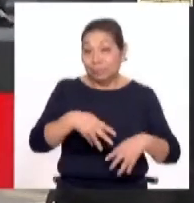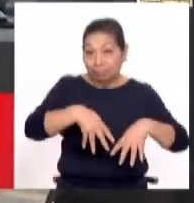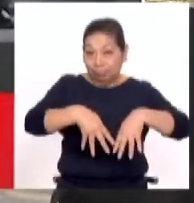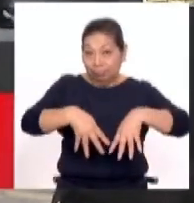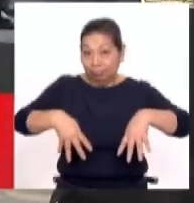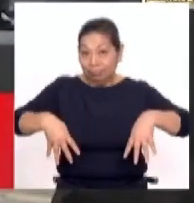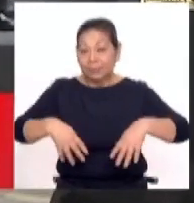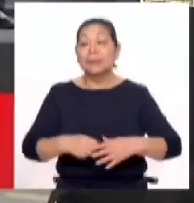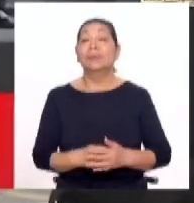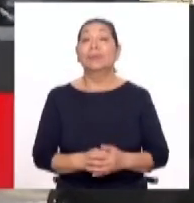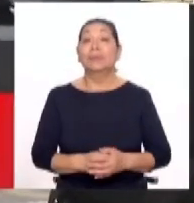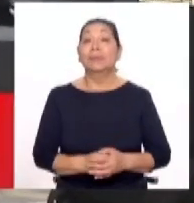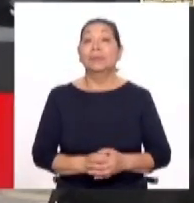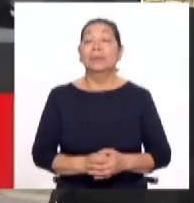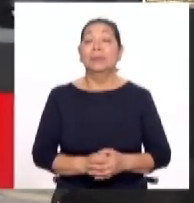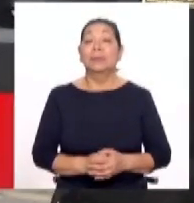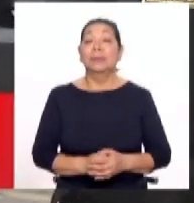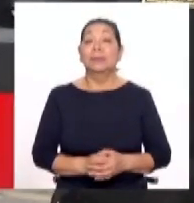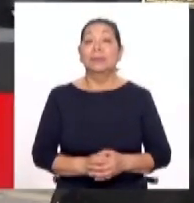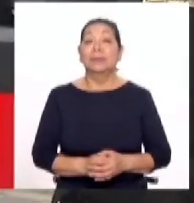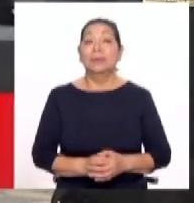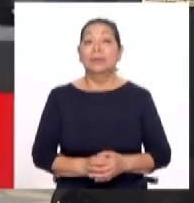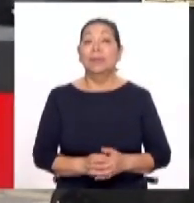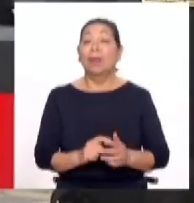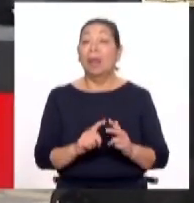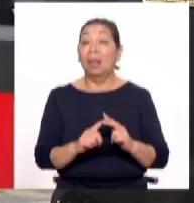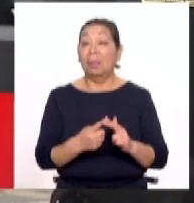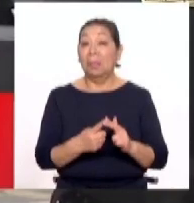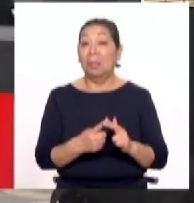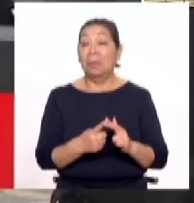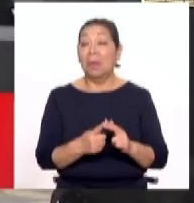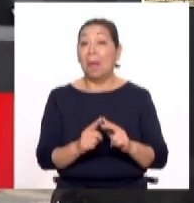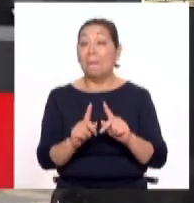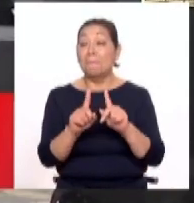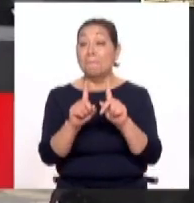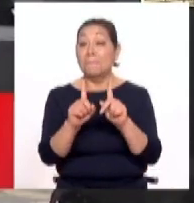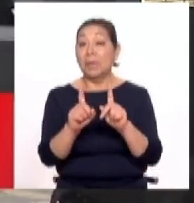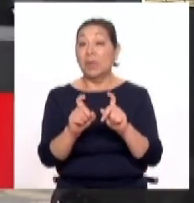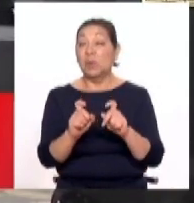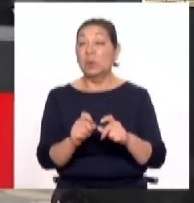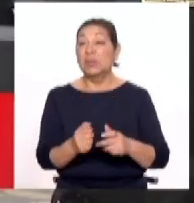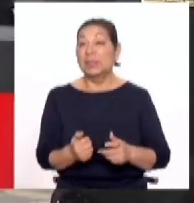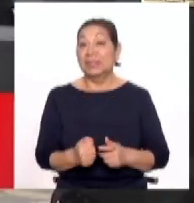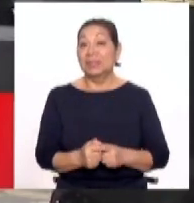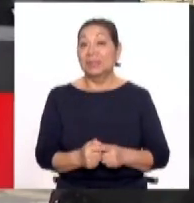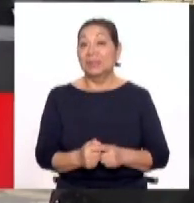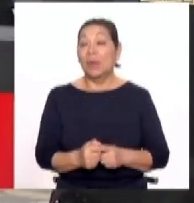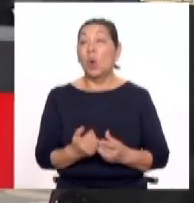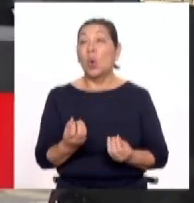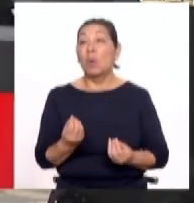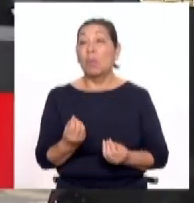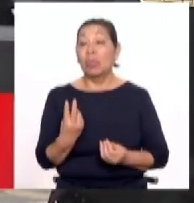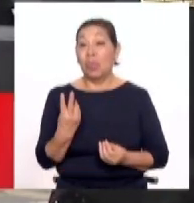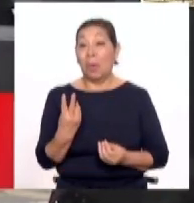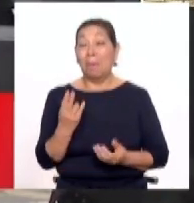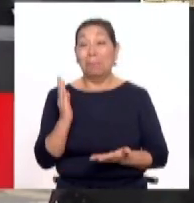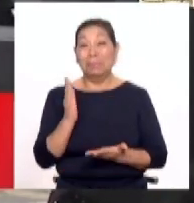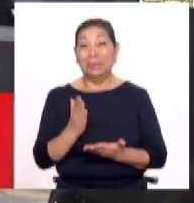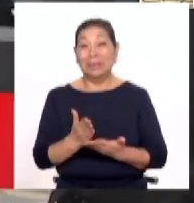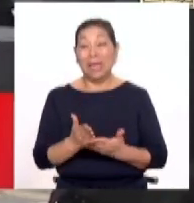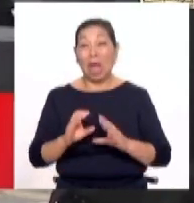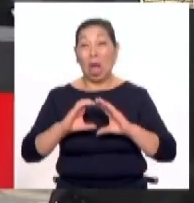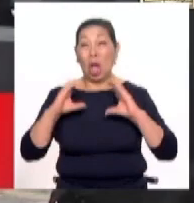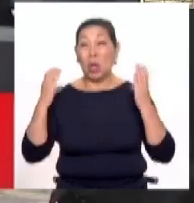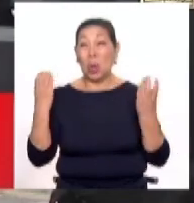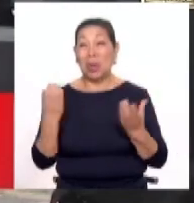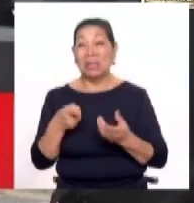los periodistas y se inicia esto consultándoles sobre la moción de censura, dos mociones de censura que se promueven